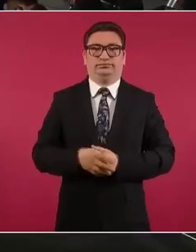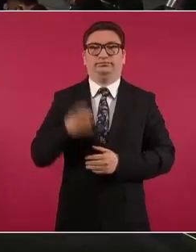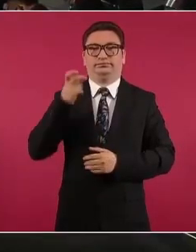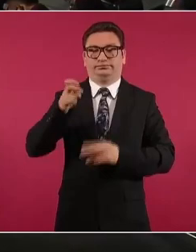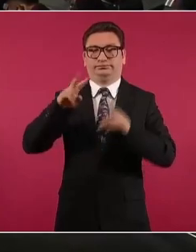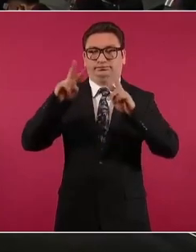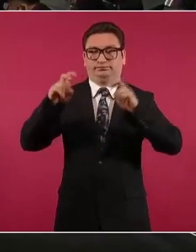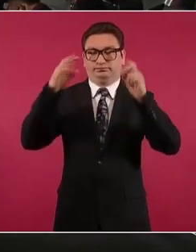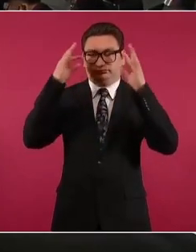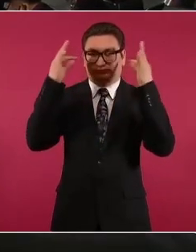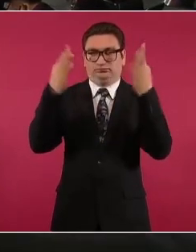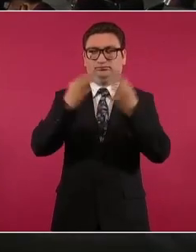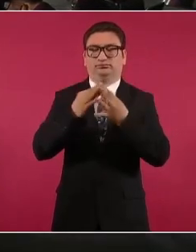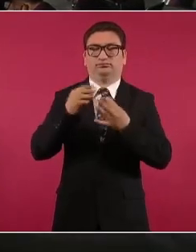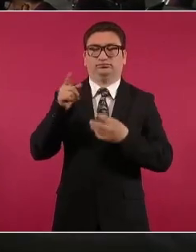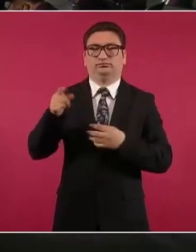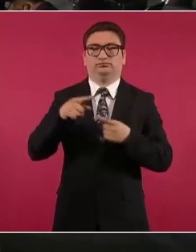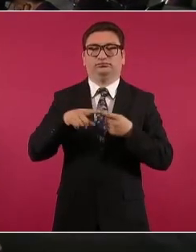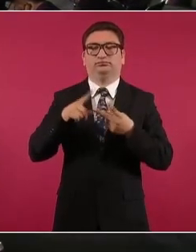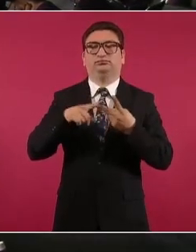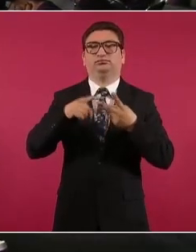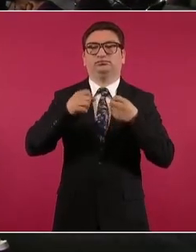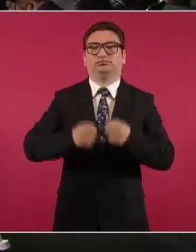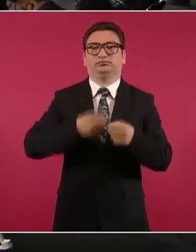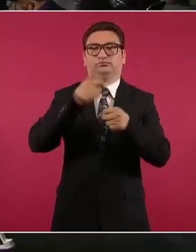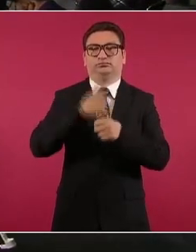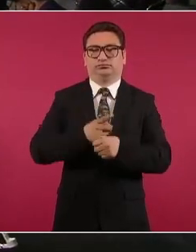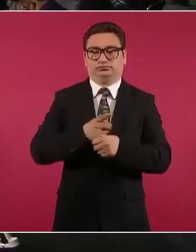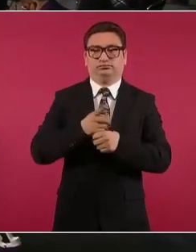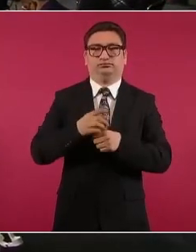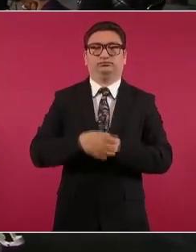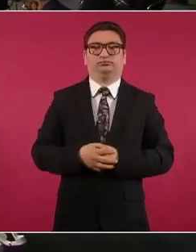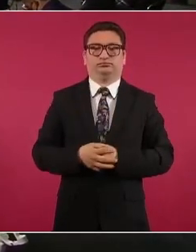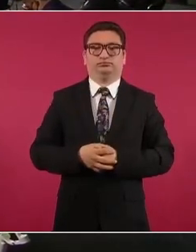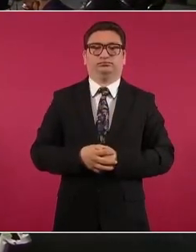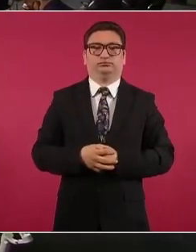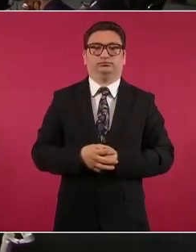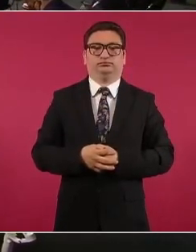aduanero, de seguridad pública